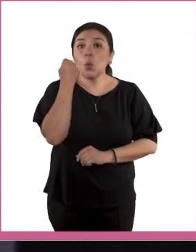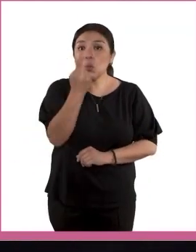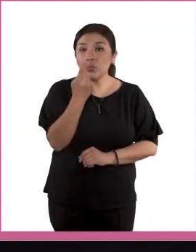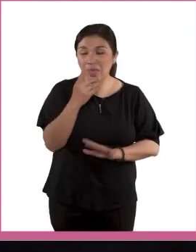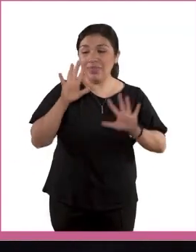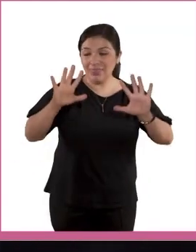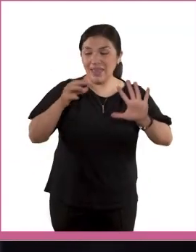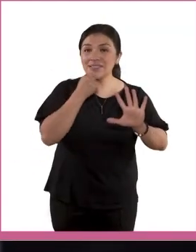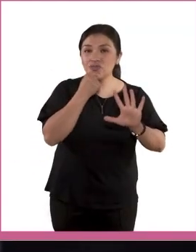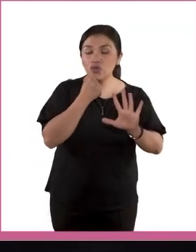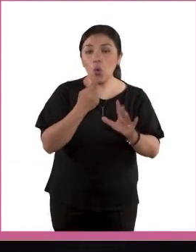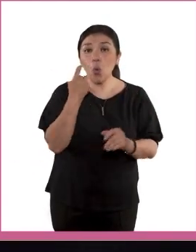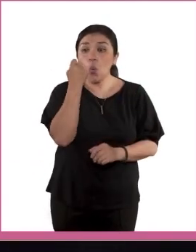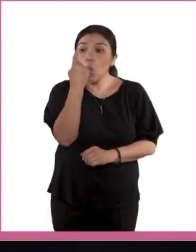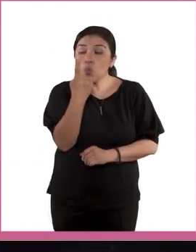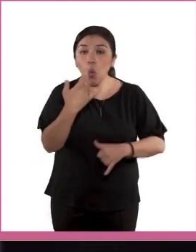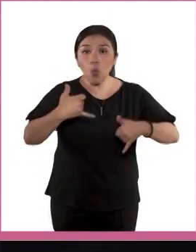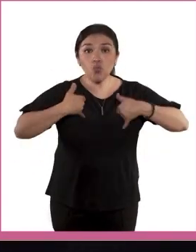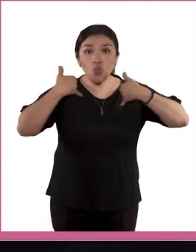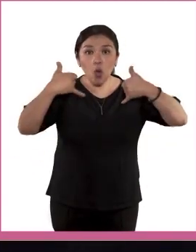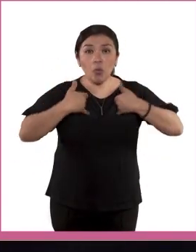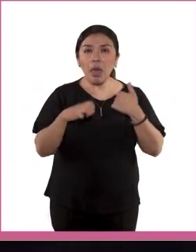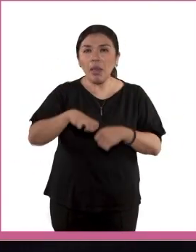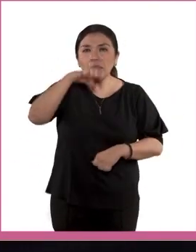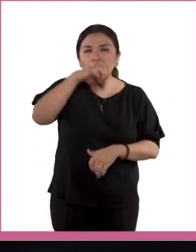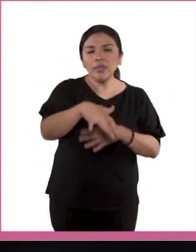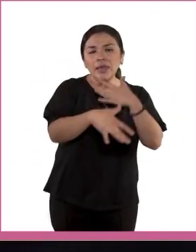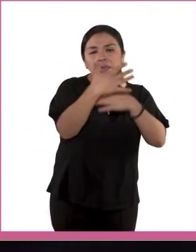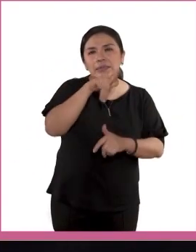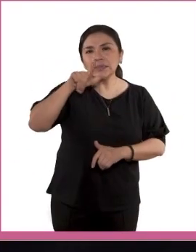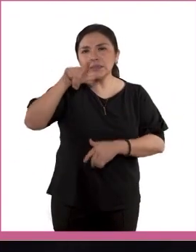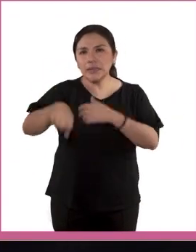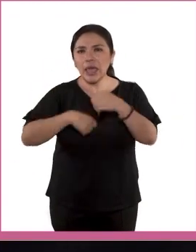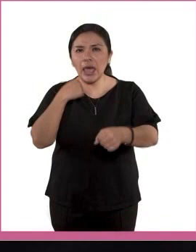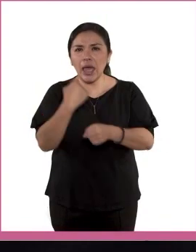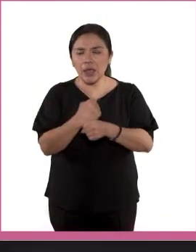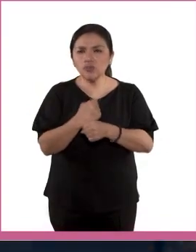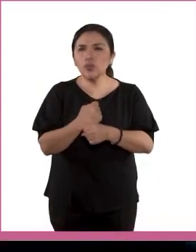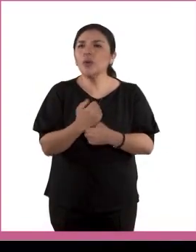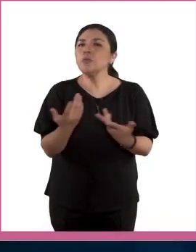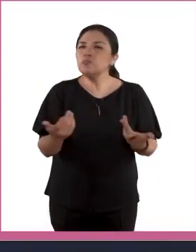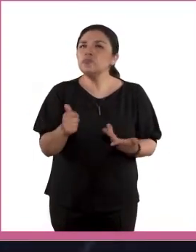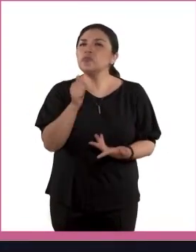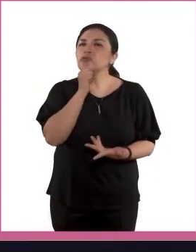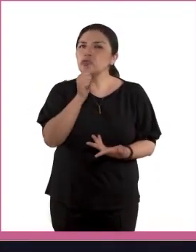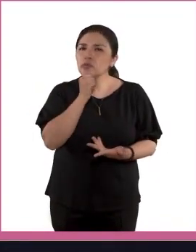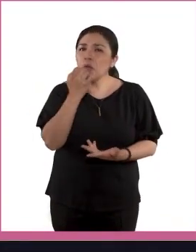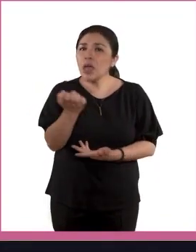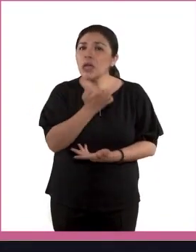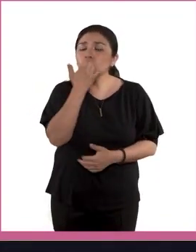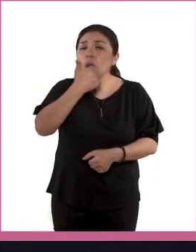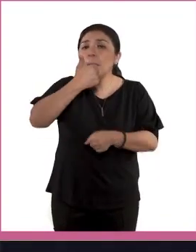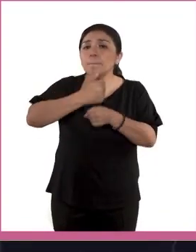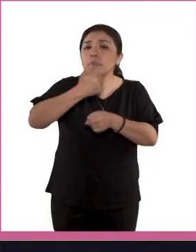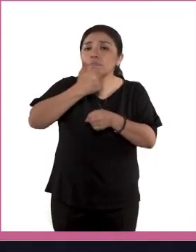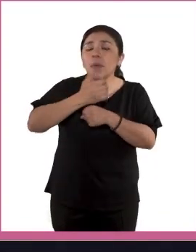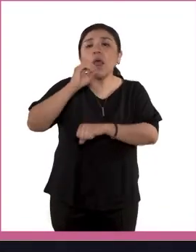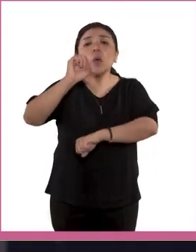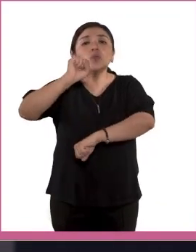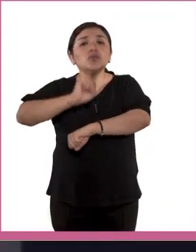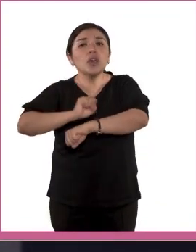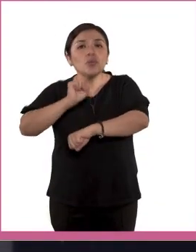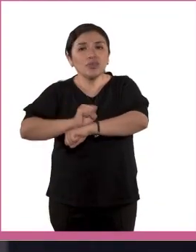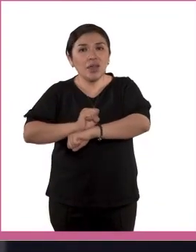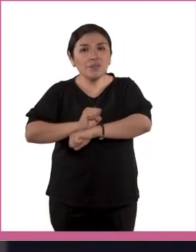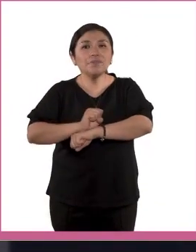de cada 10 adolescentes entre 15 y 17 años todavía cursa la primaria o